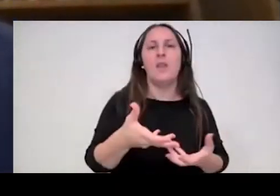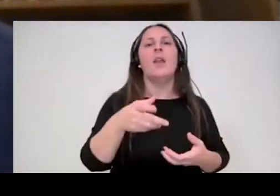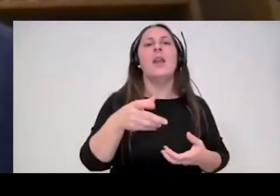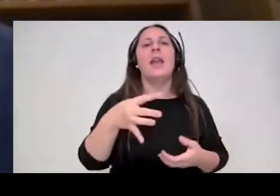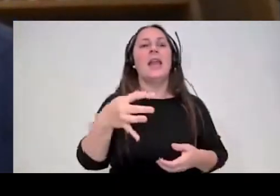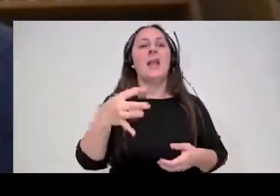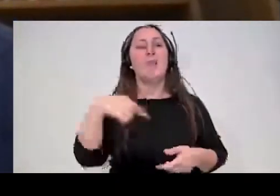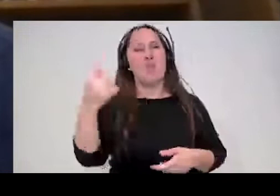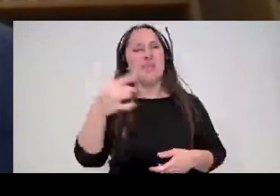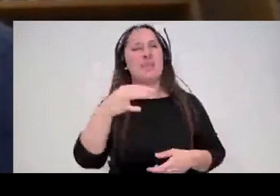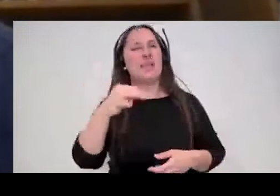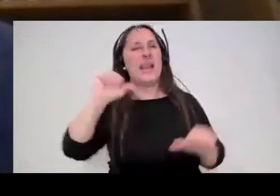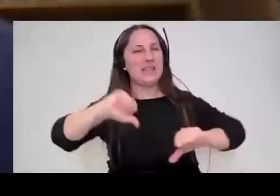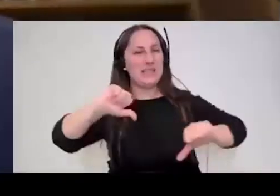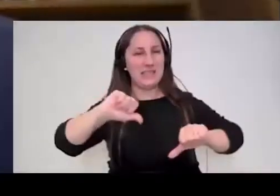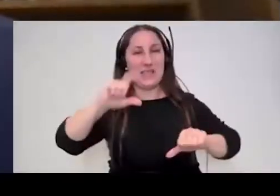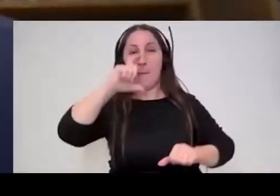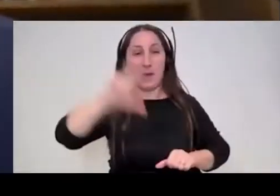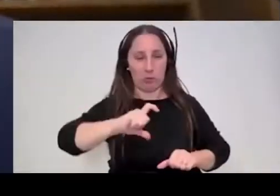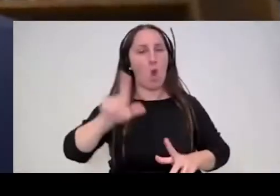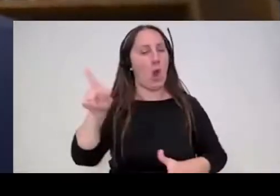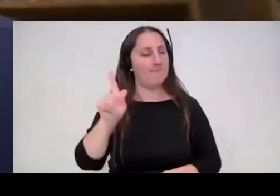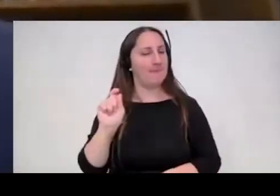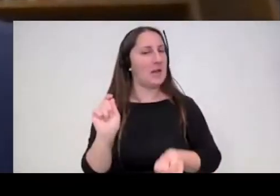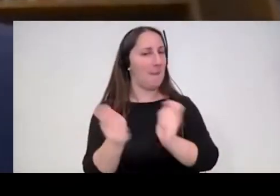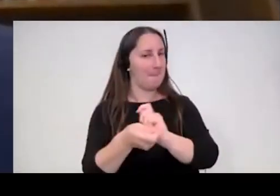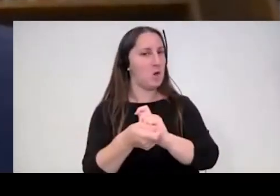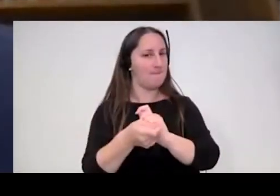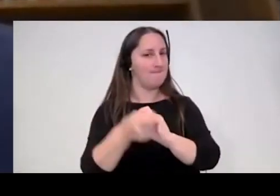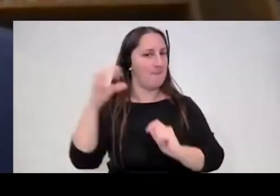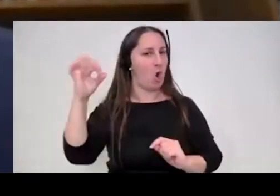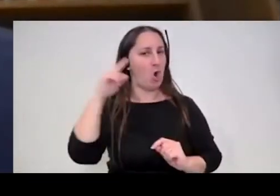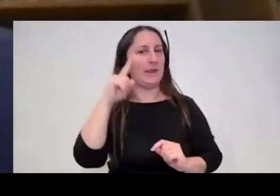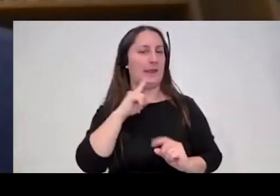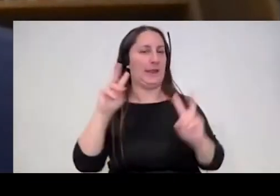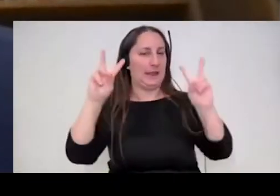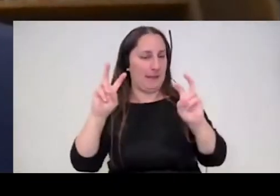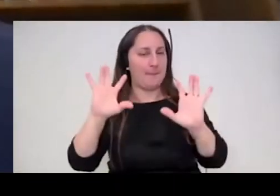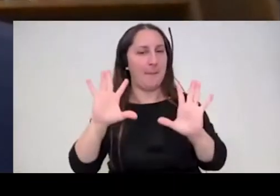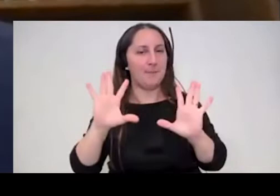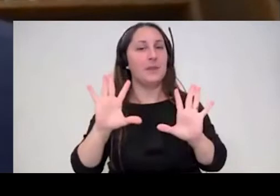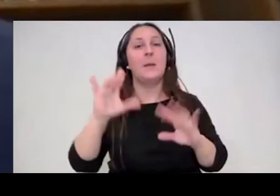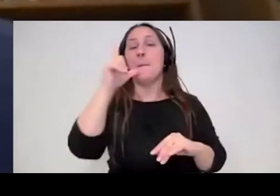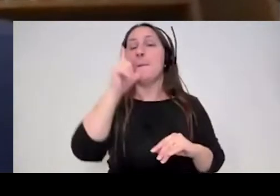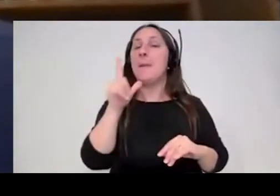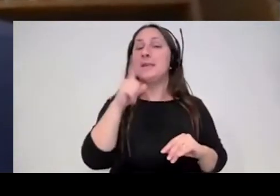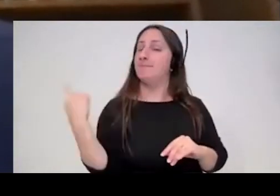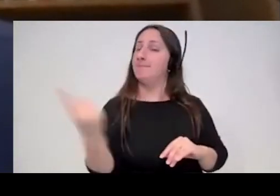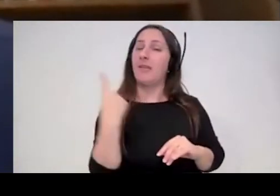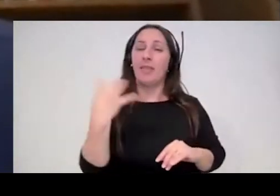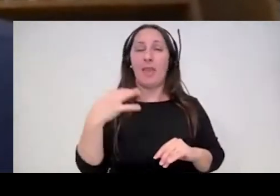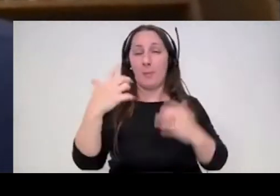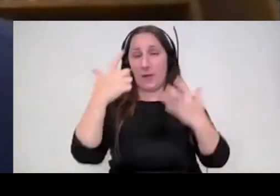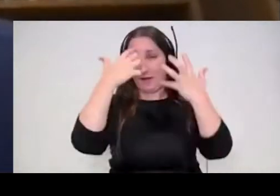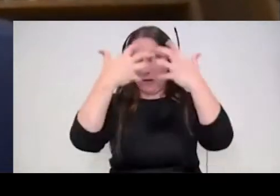algunas cosas. Entonces, me parece que ahí hay que reflexionar. Y además quiero